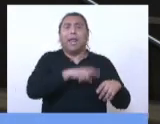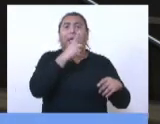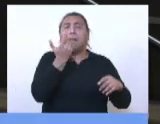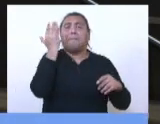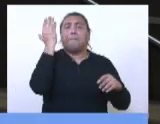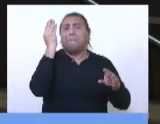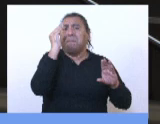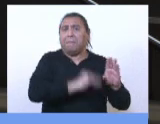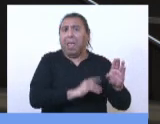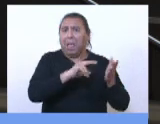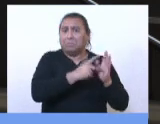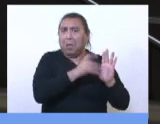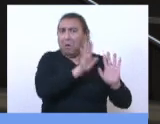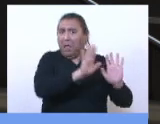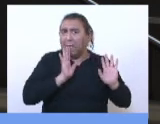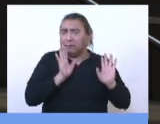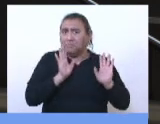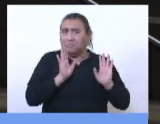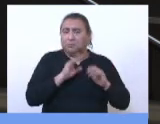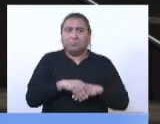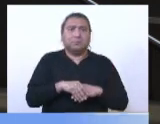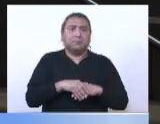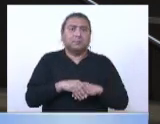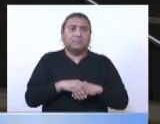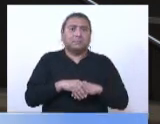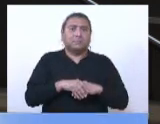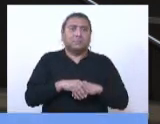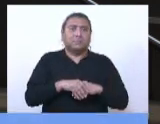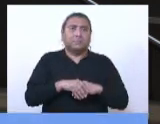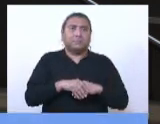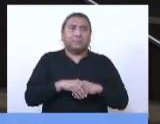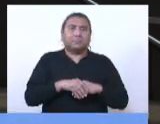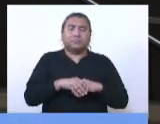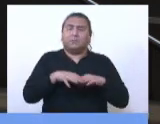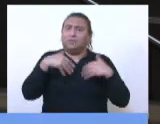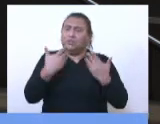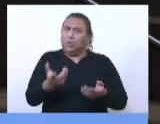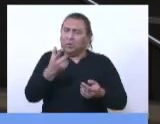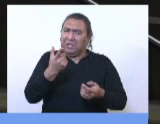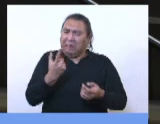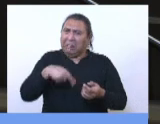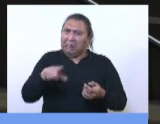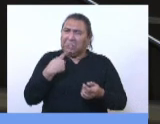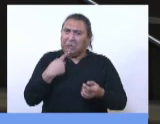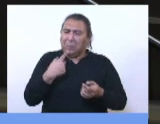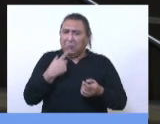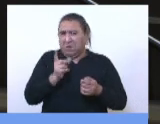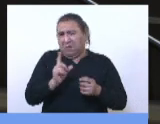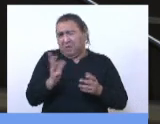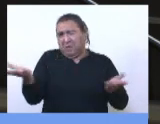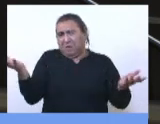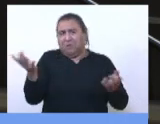china también afecta física entonces no le quepa ninguna duda que